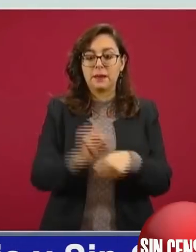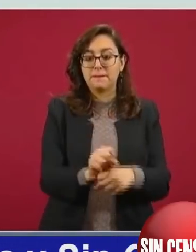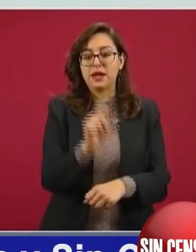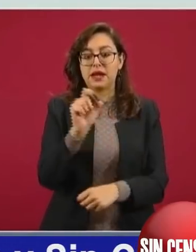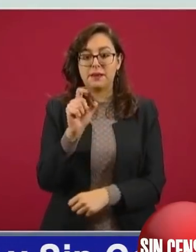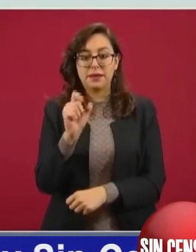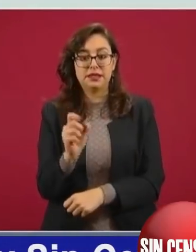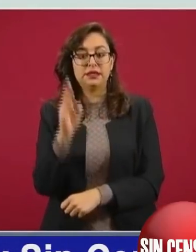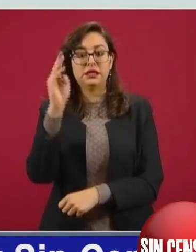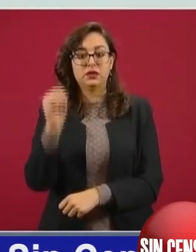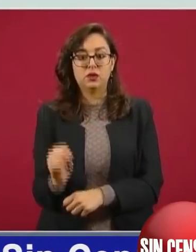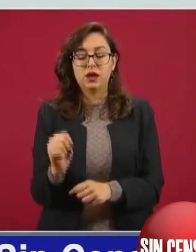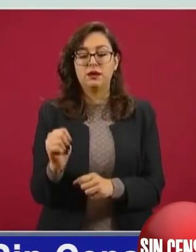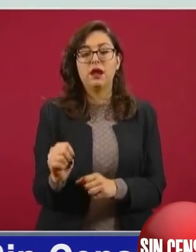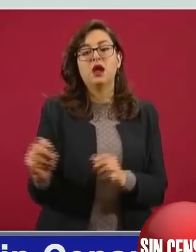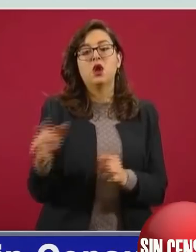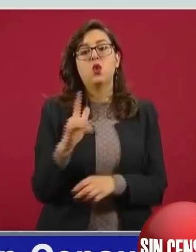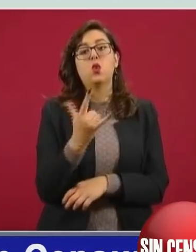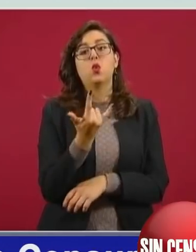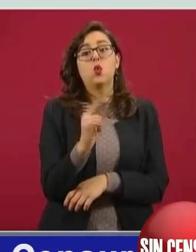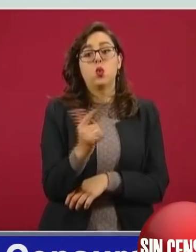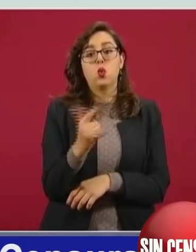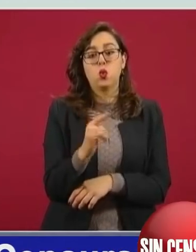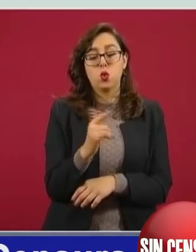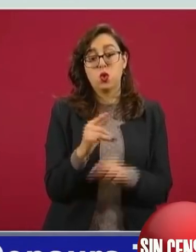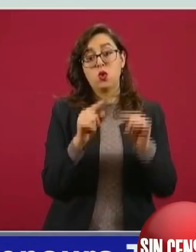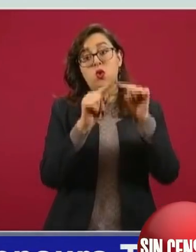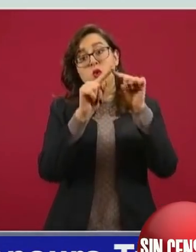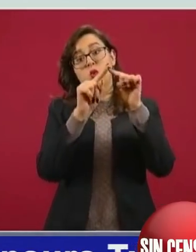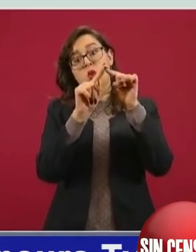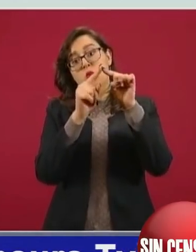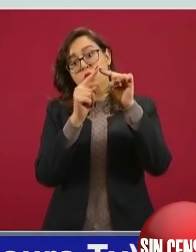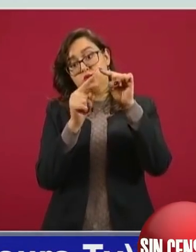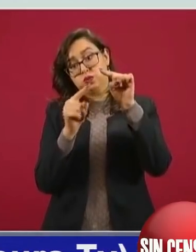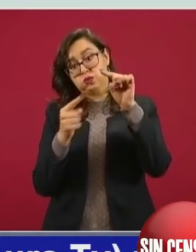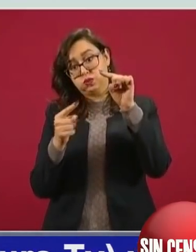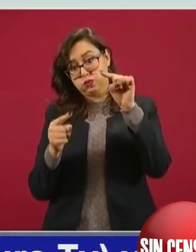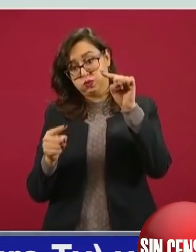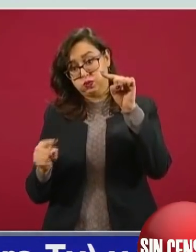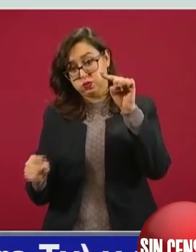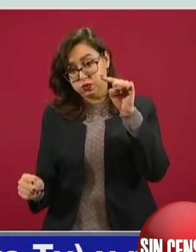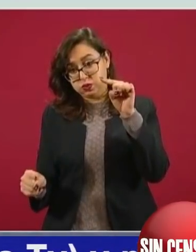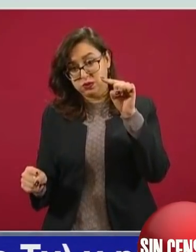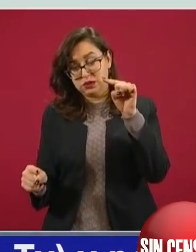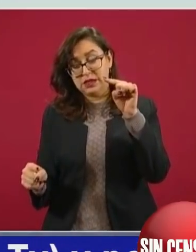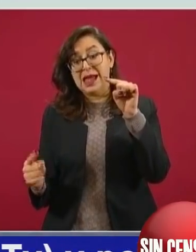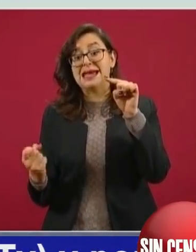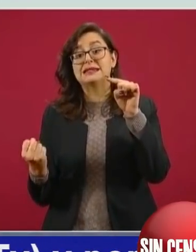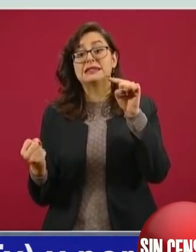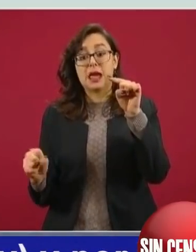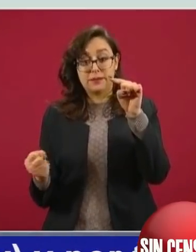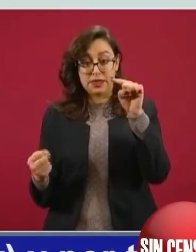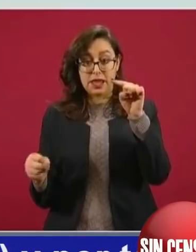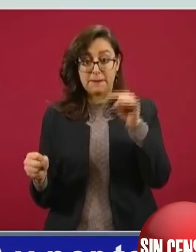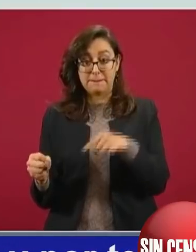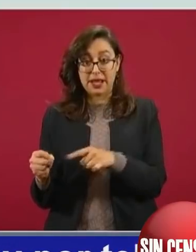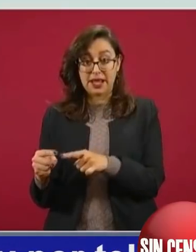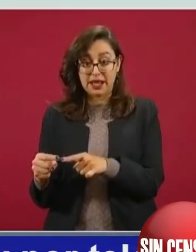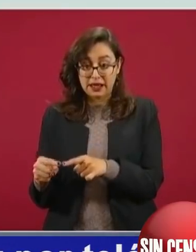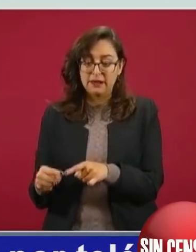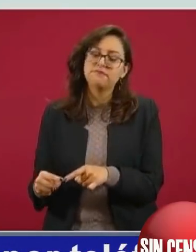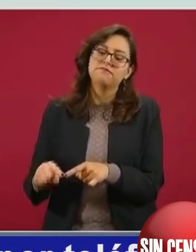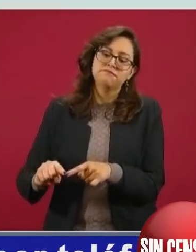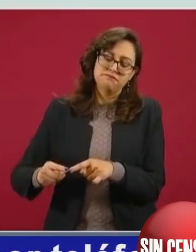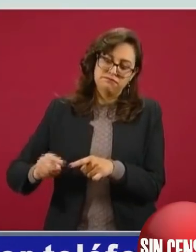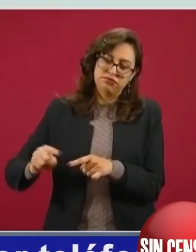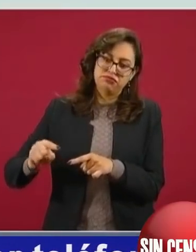la última semana del mes de julio, y posteriormente tuvimos un descenso hasta la última semana de septiembre, y a partir de la primera